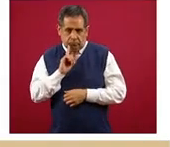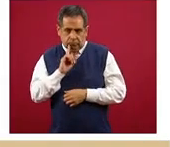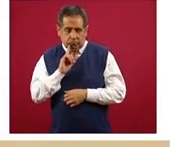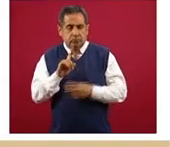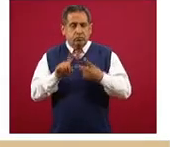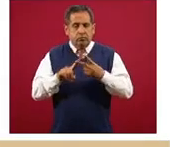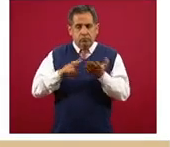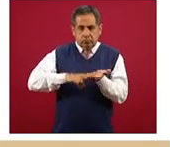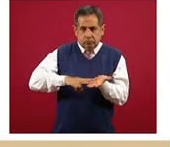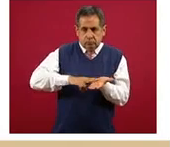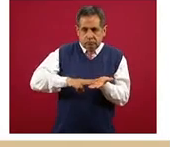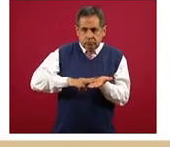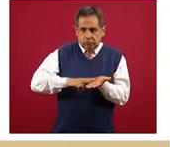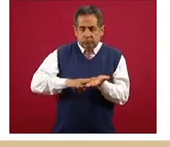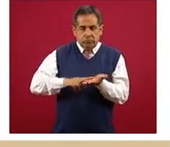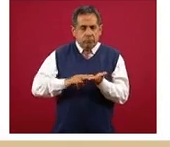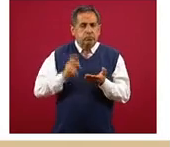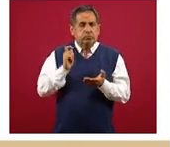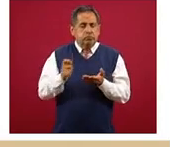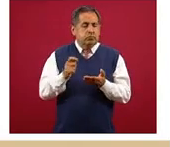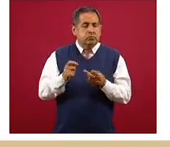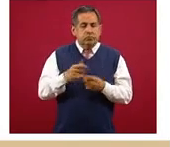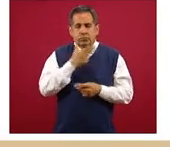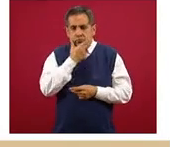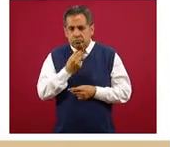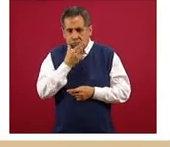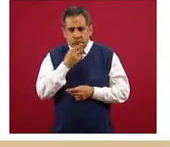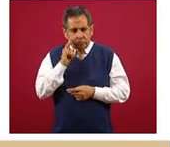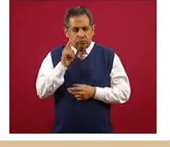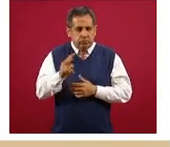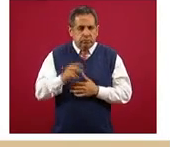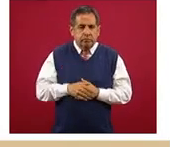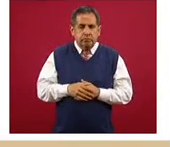barras de color verde oscuro están los